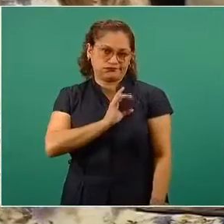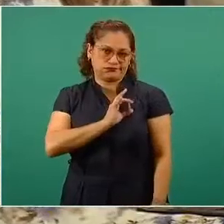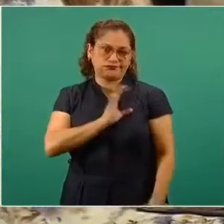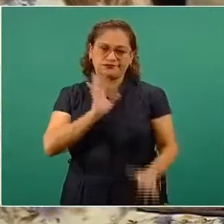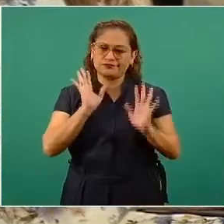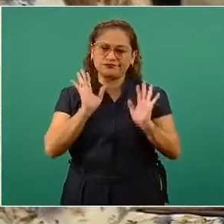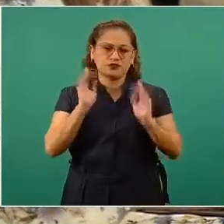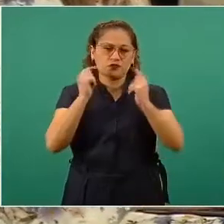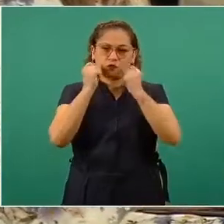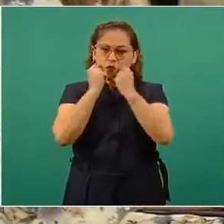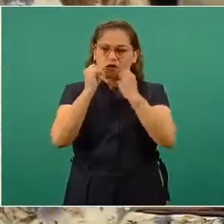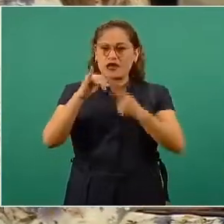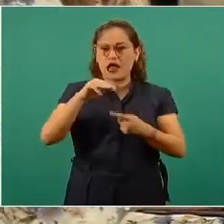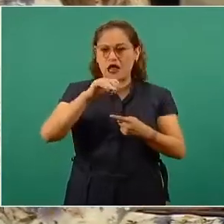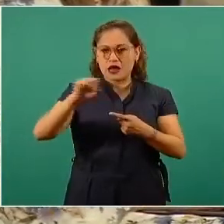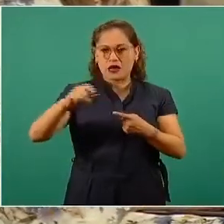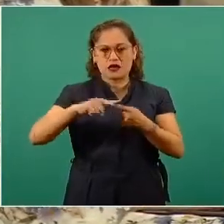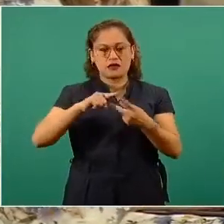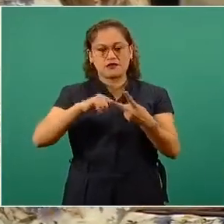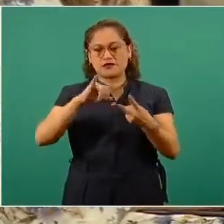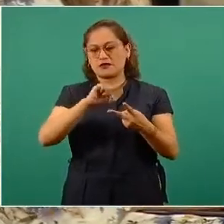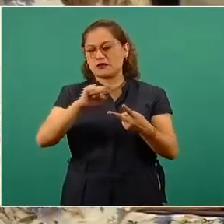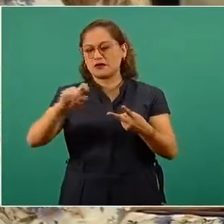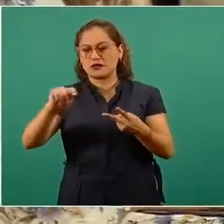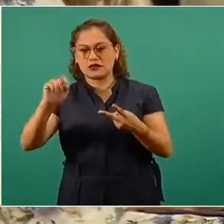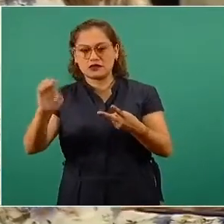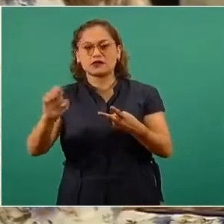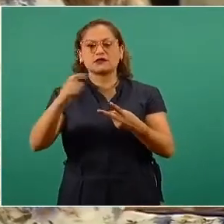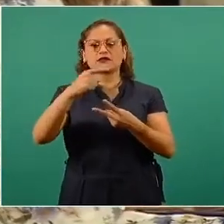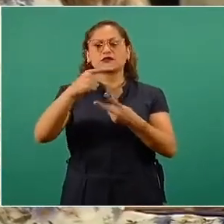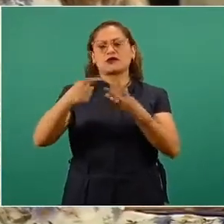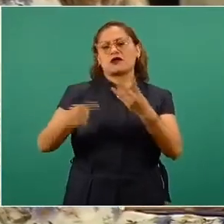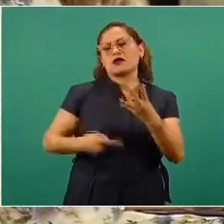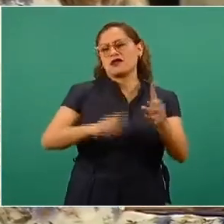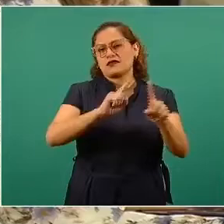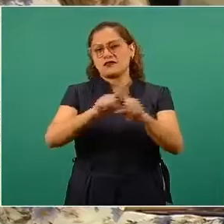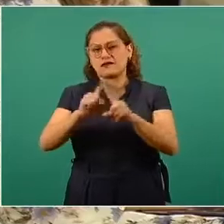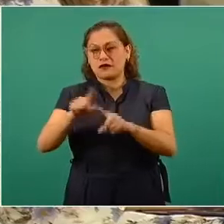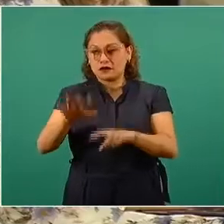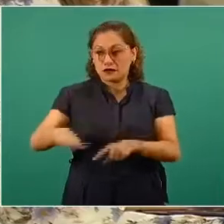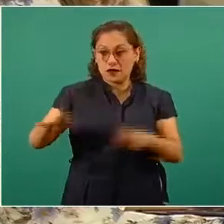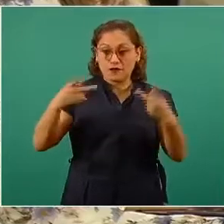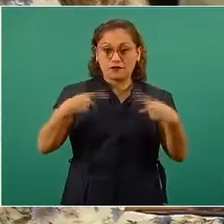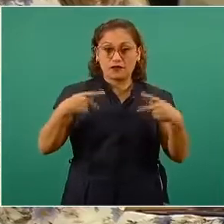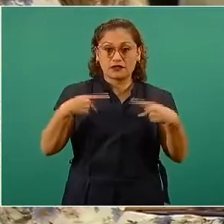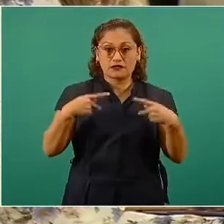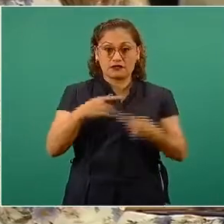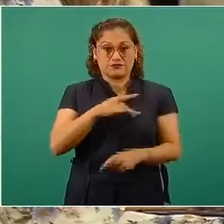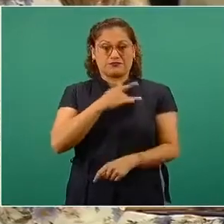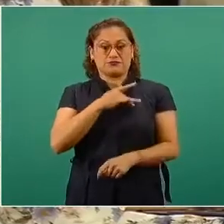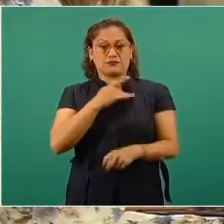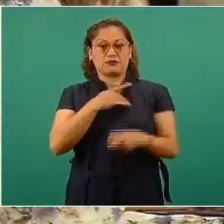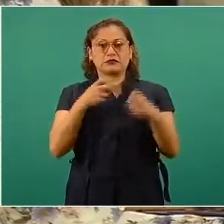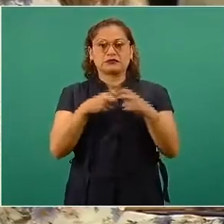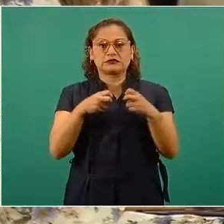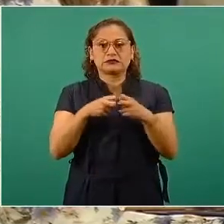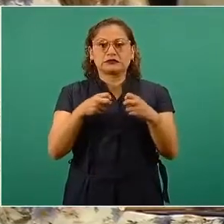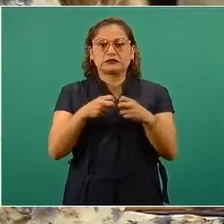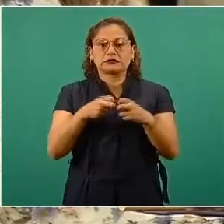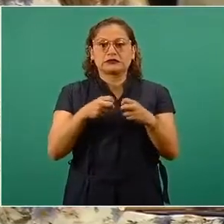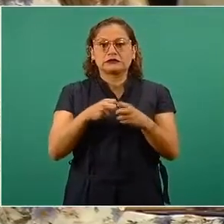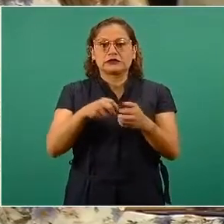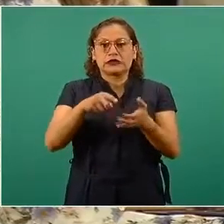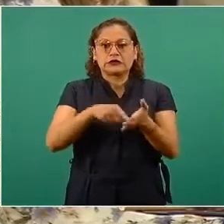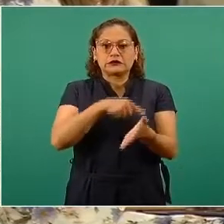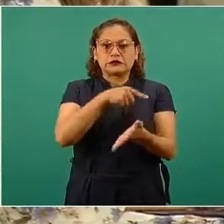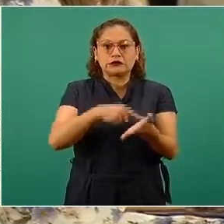IMSS, llámese ISSSTE, llámese incluso normal, que se puedan suspender. Entonces,